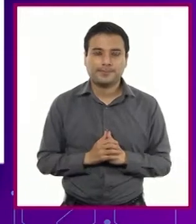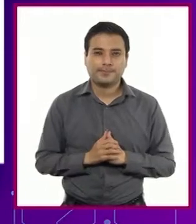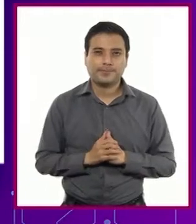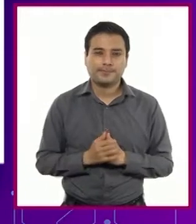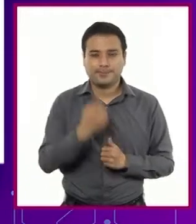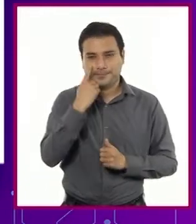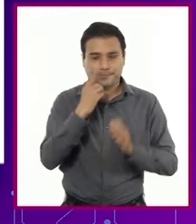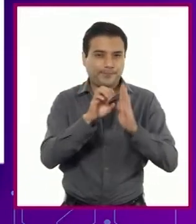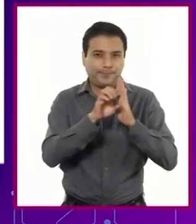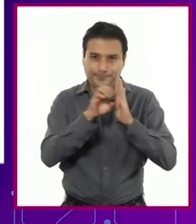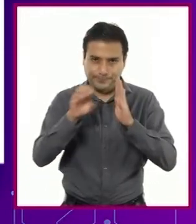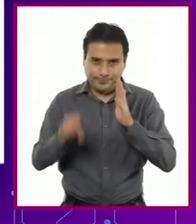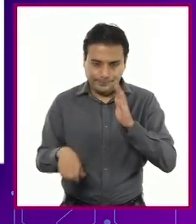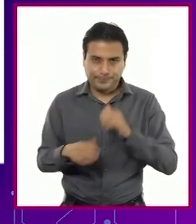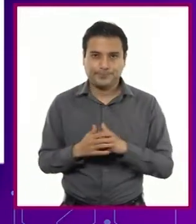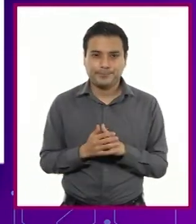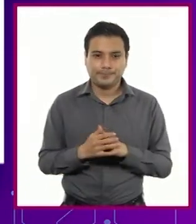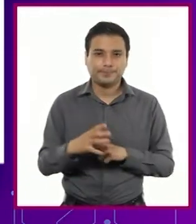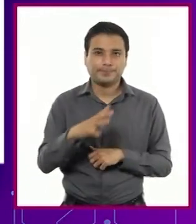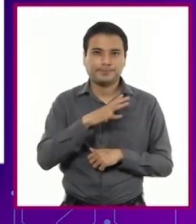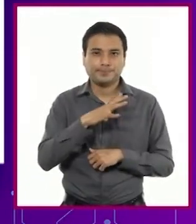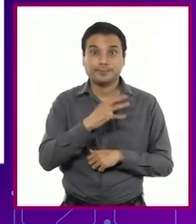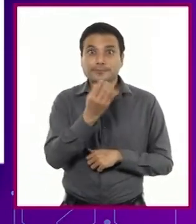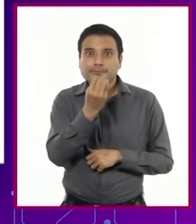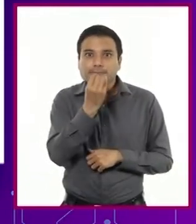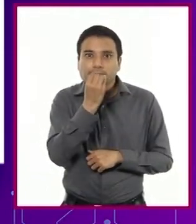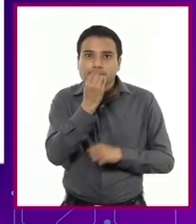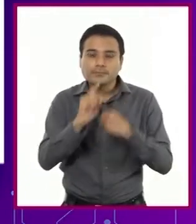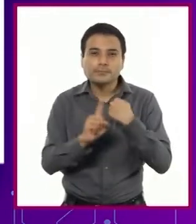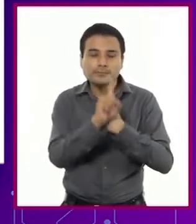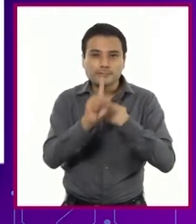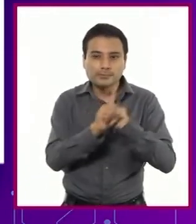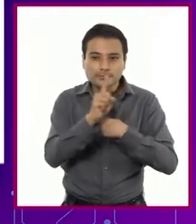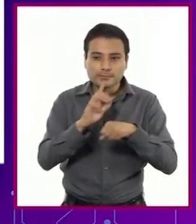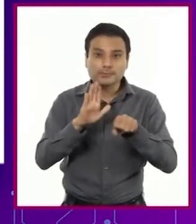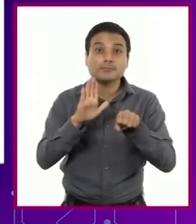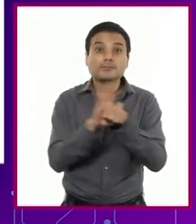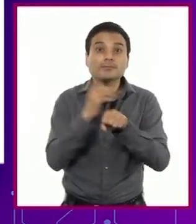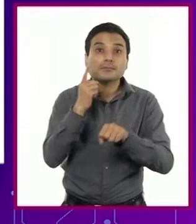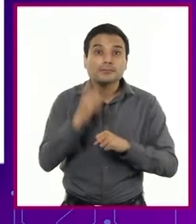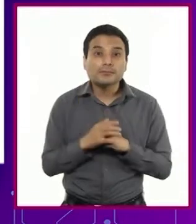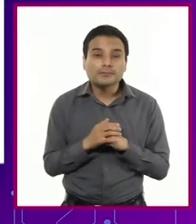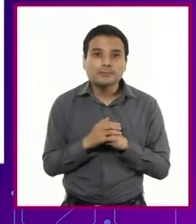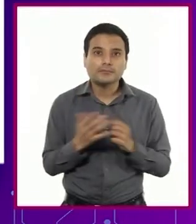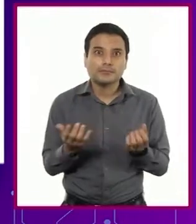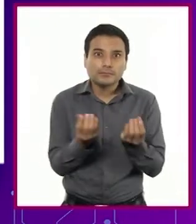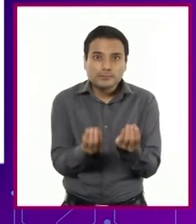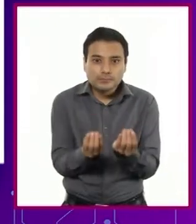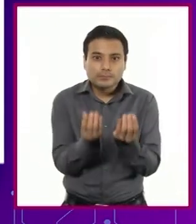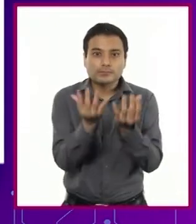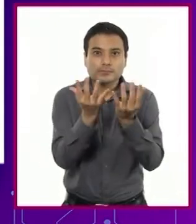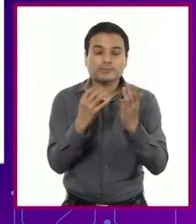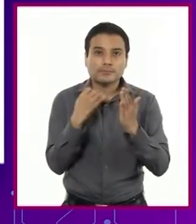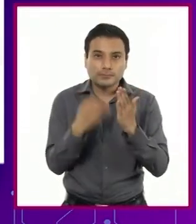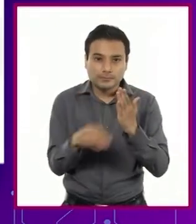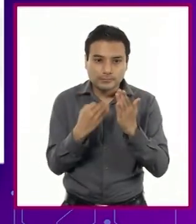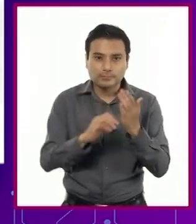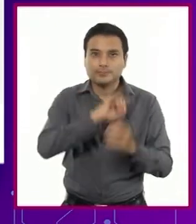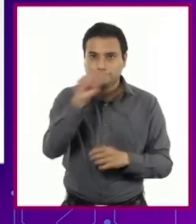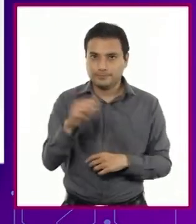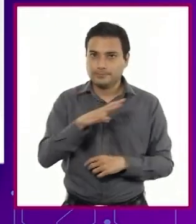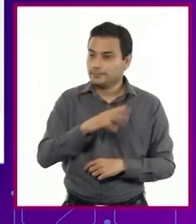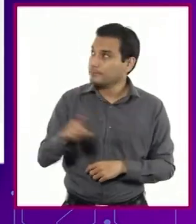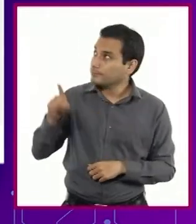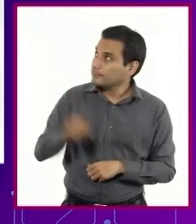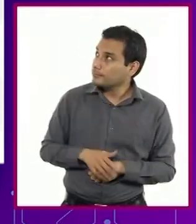Tenemos, por ejemplo, las grandes crisis alimentarias derivadas por la devastación de campos de cultivo. Se creó la Organización de